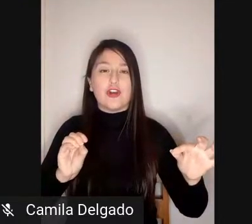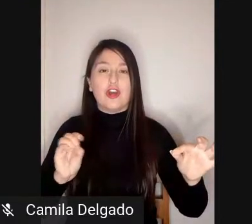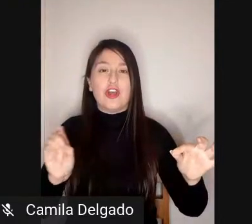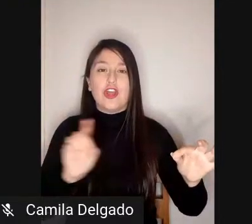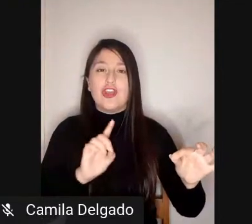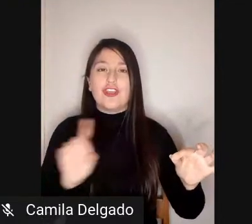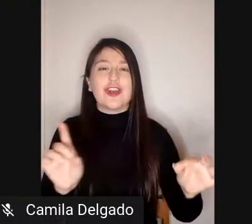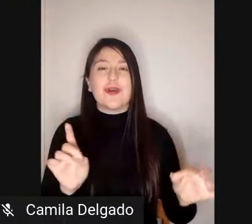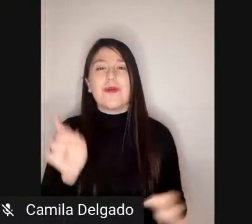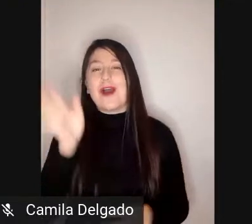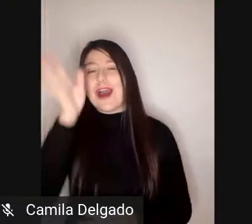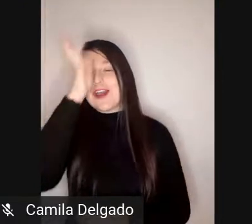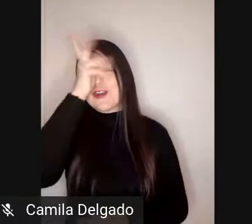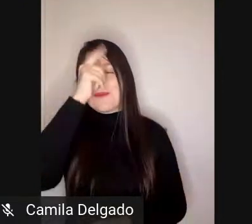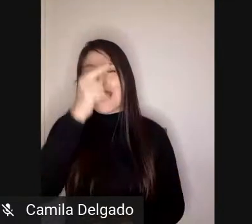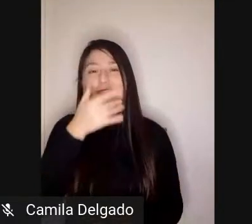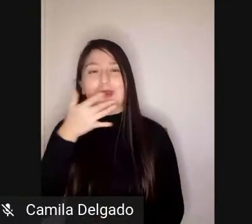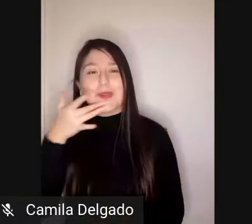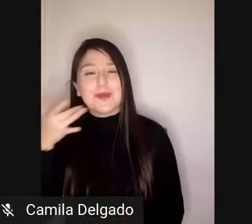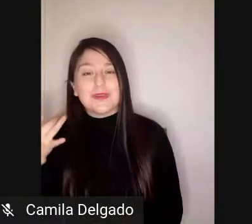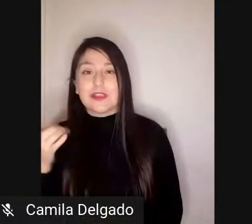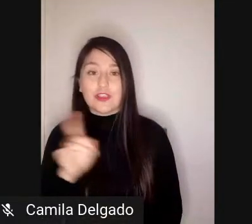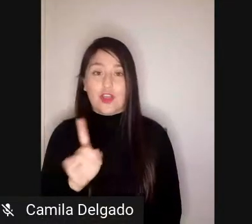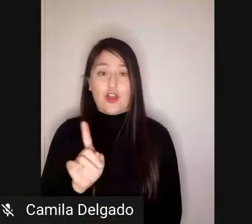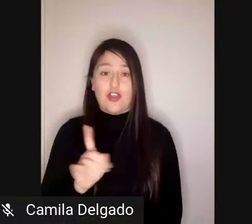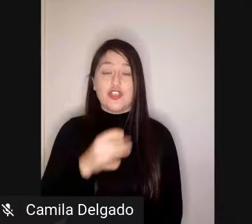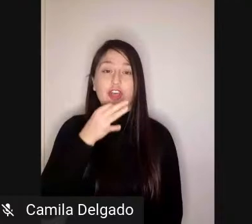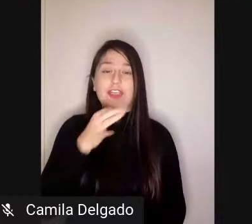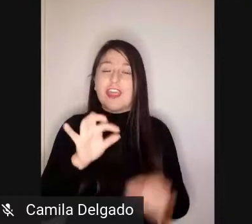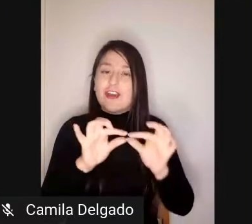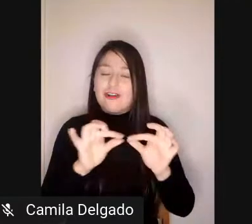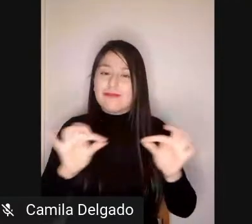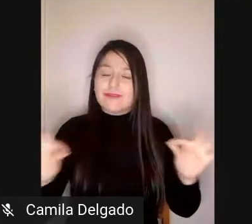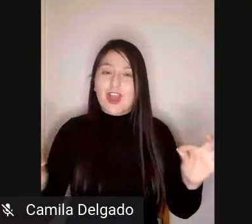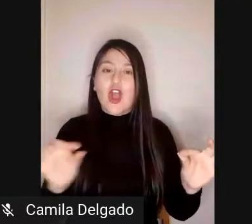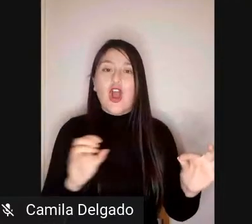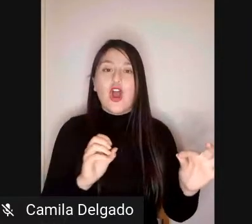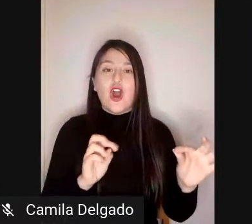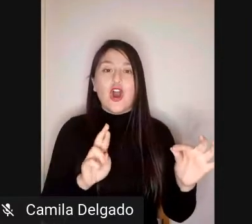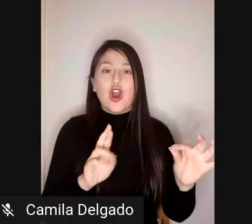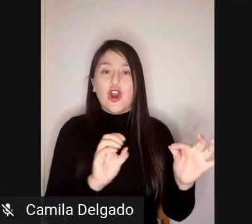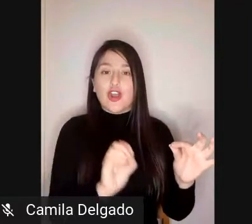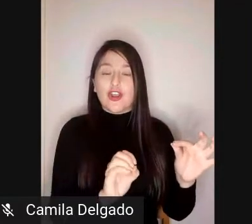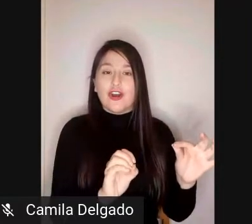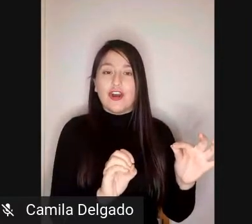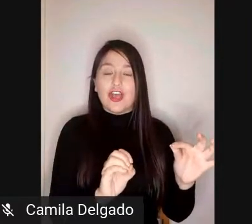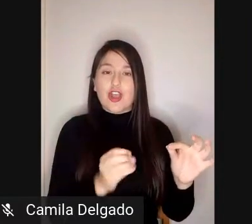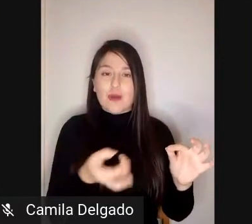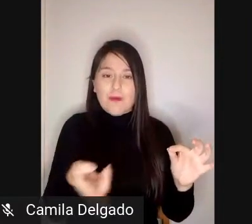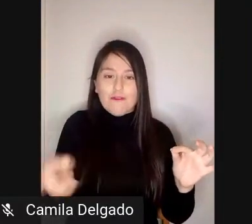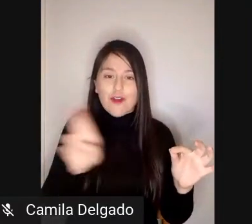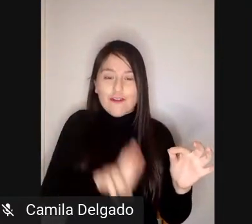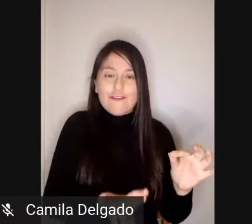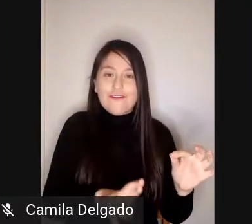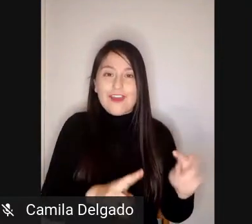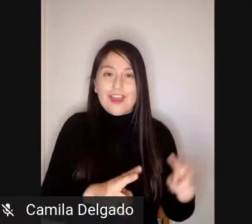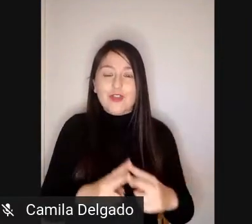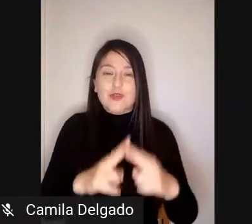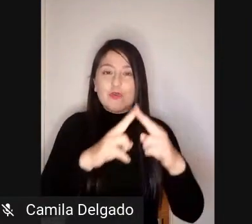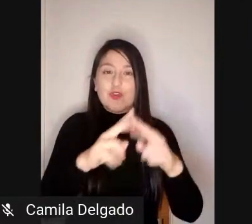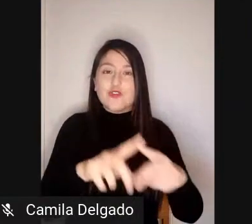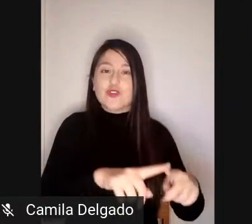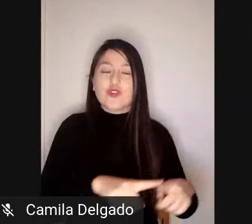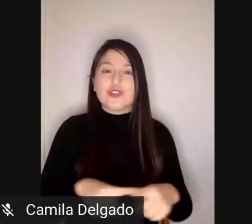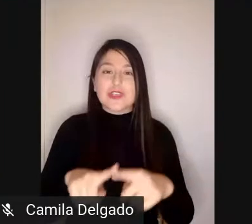Yo hablo de hilos de oro en el sentido de reconstrucción de tejido social. ¿Pero reconstrucción de tejido social para qué? Con